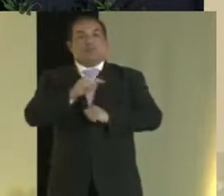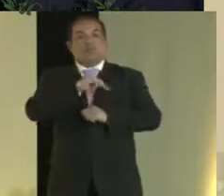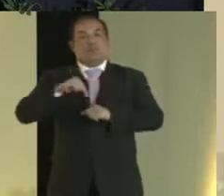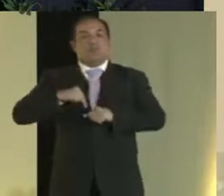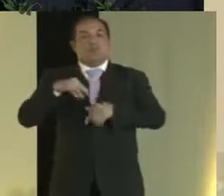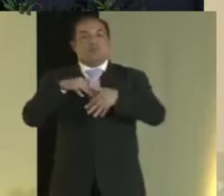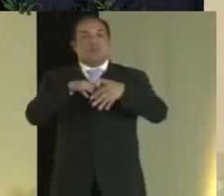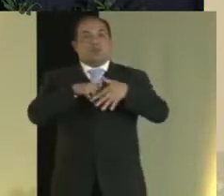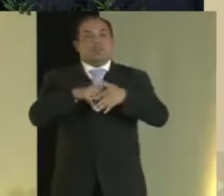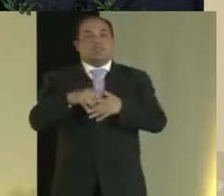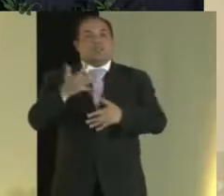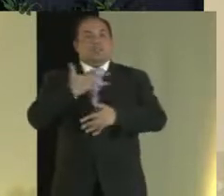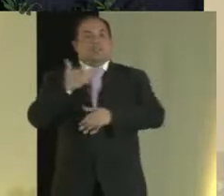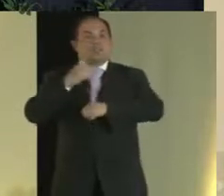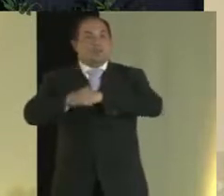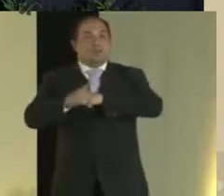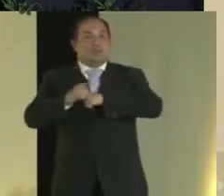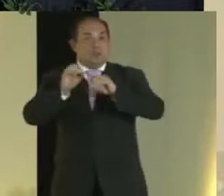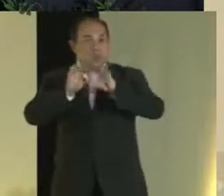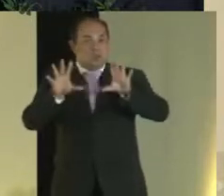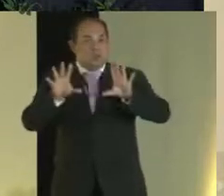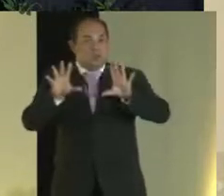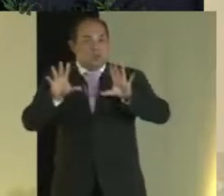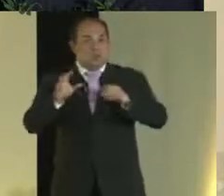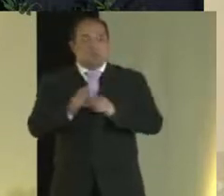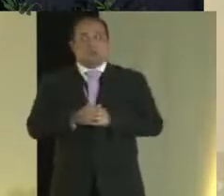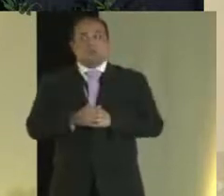afectado. Y claro está que